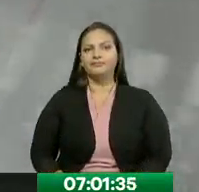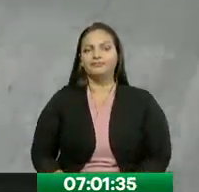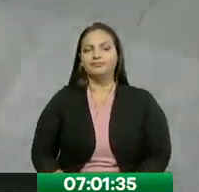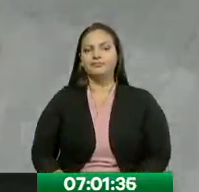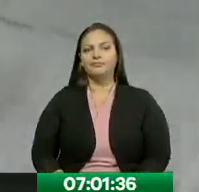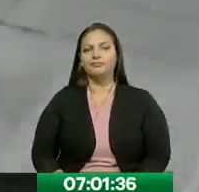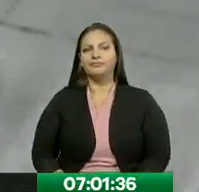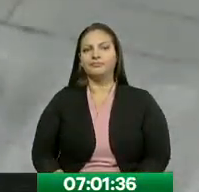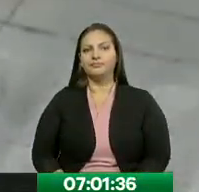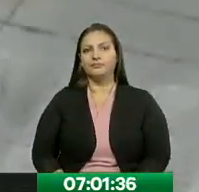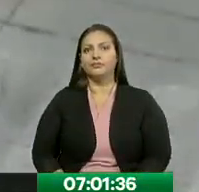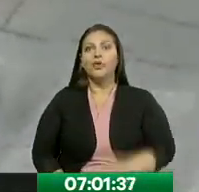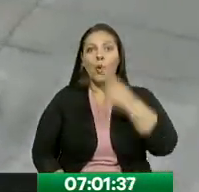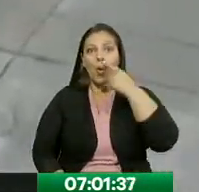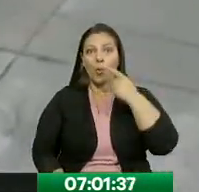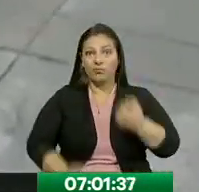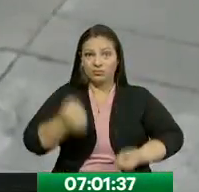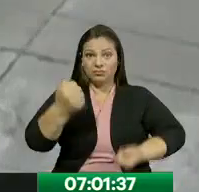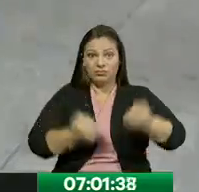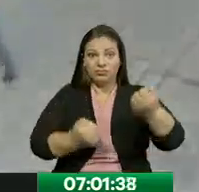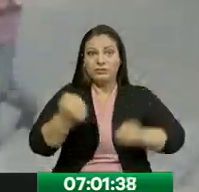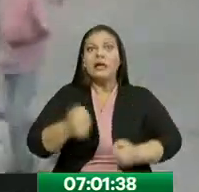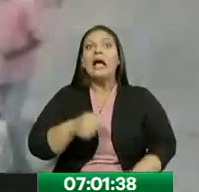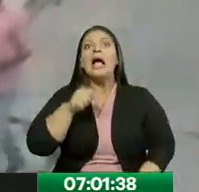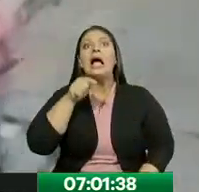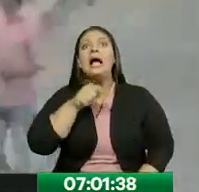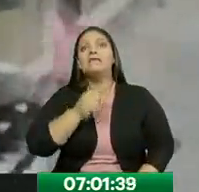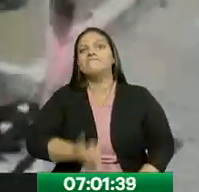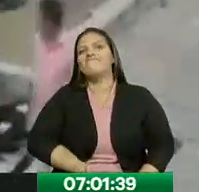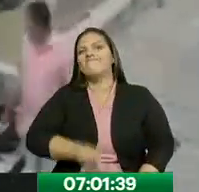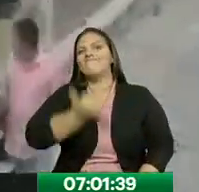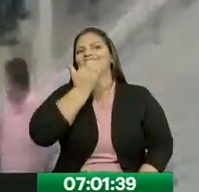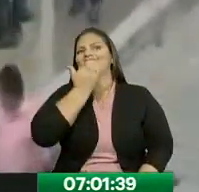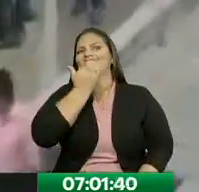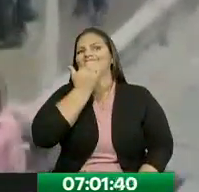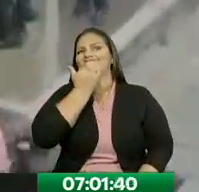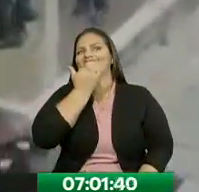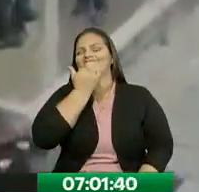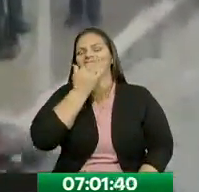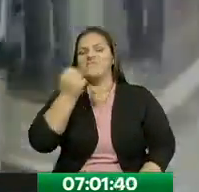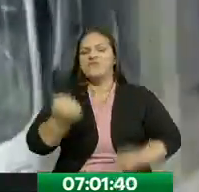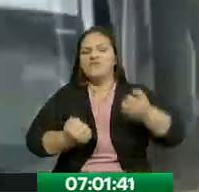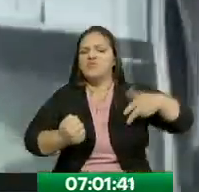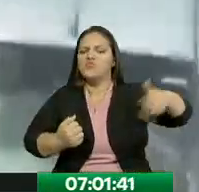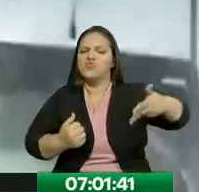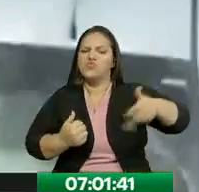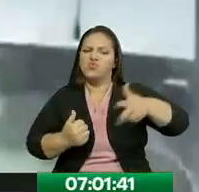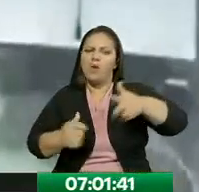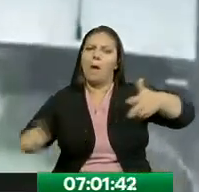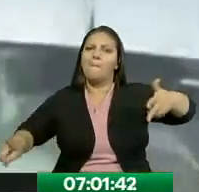Aparentemente el conductor habría perdido pista, estrellándose directamente contra el parterre.